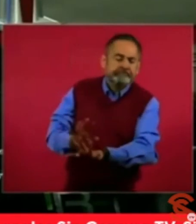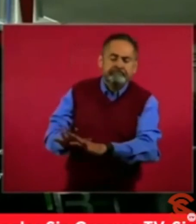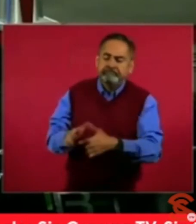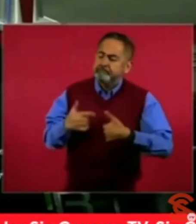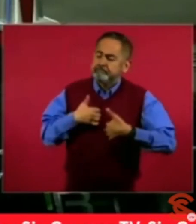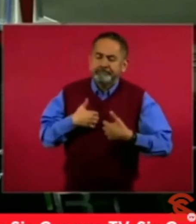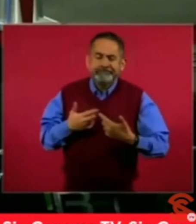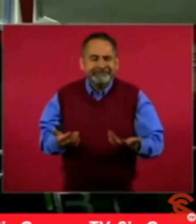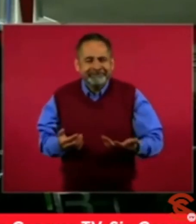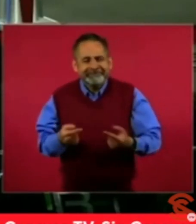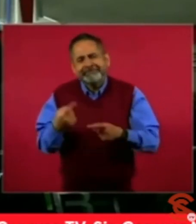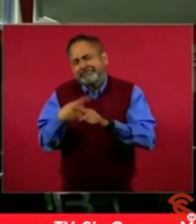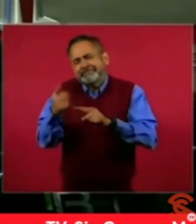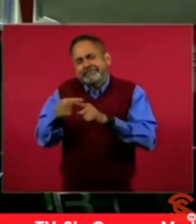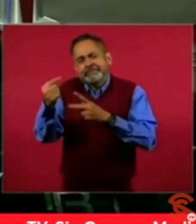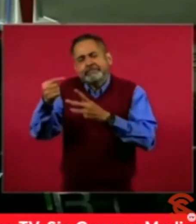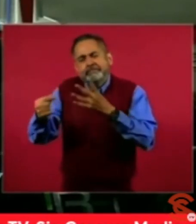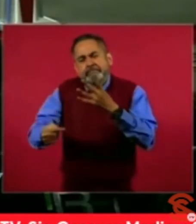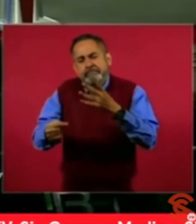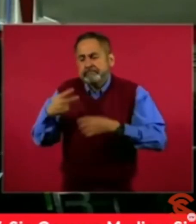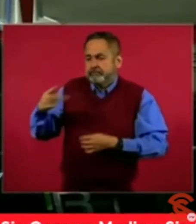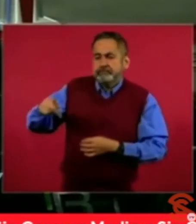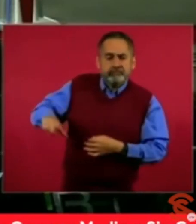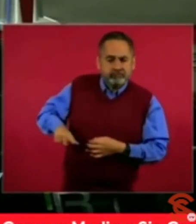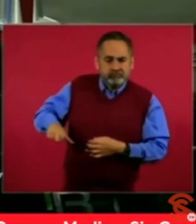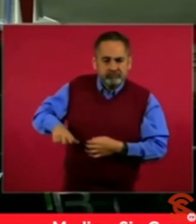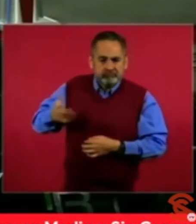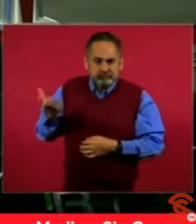y todas las actividades económicas.